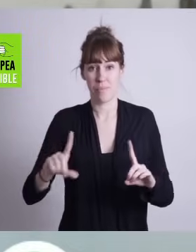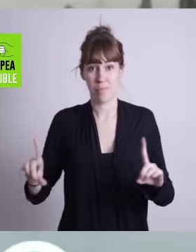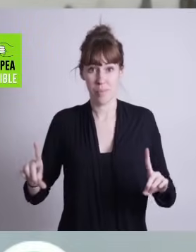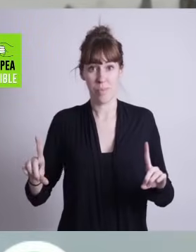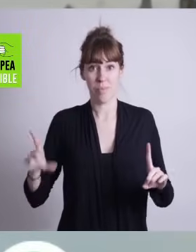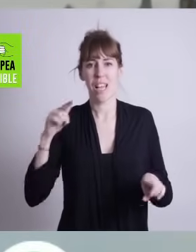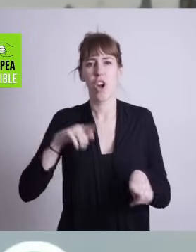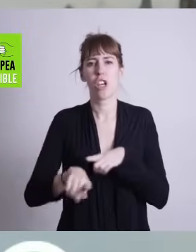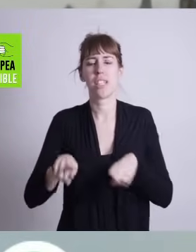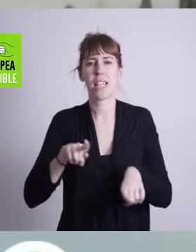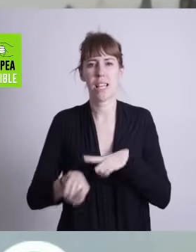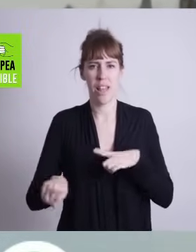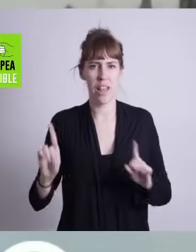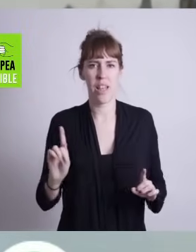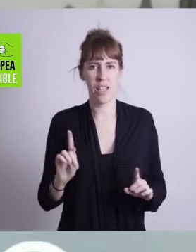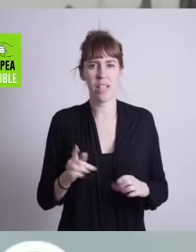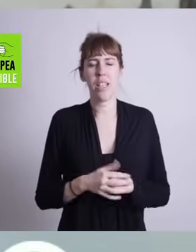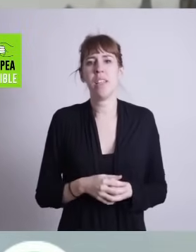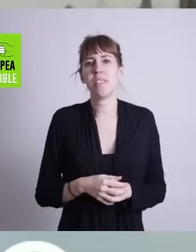lo que llamamos en este plano oscuridad.